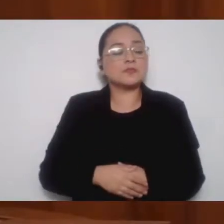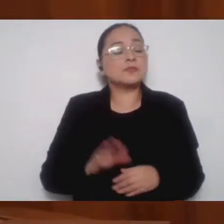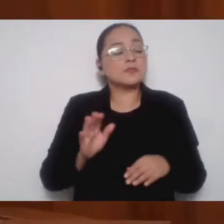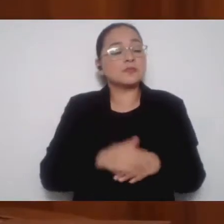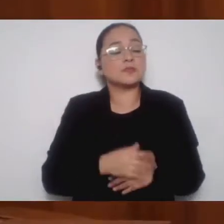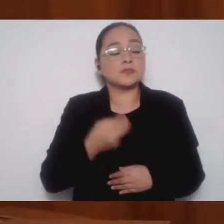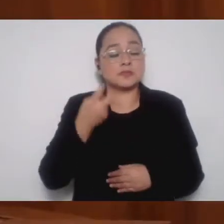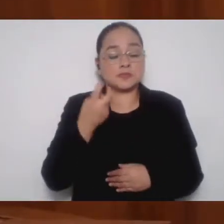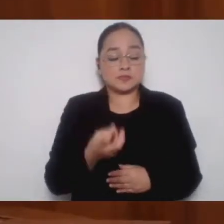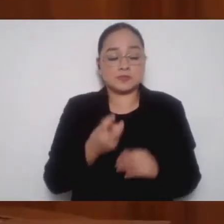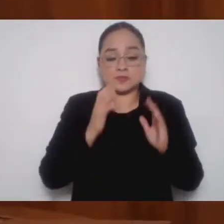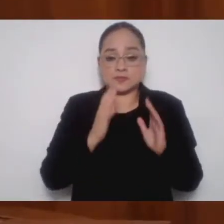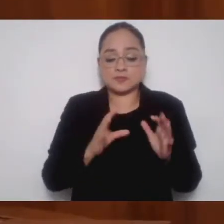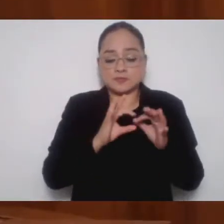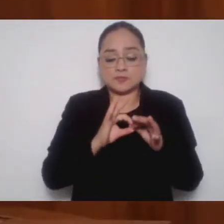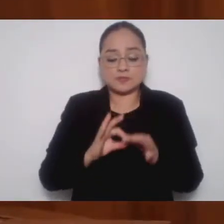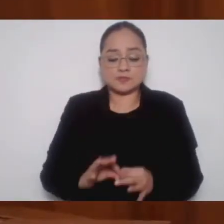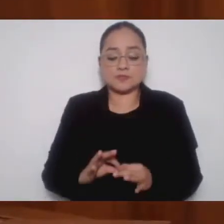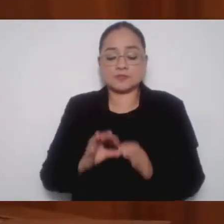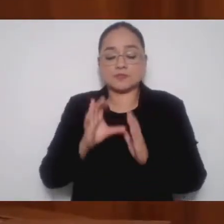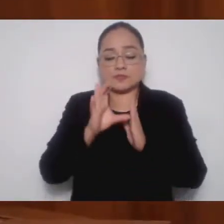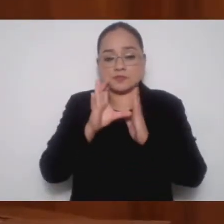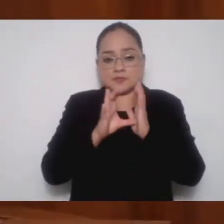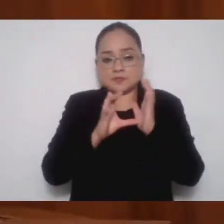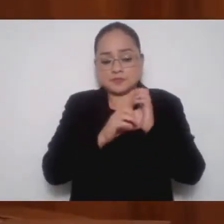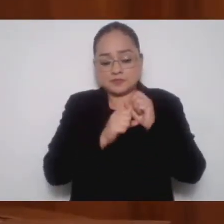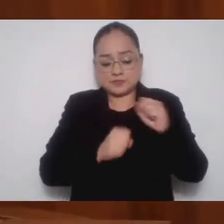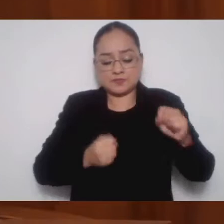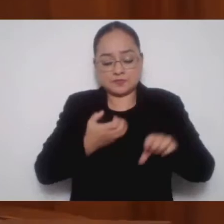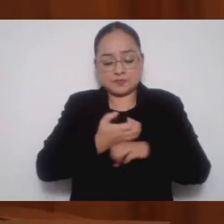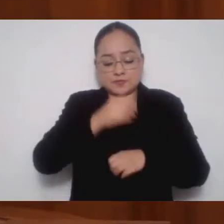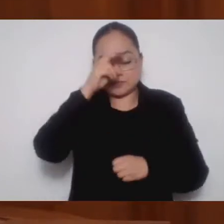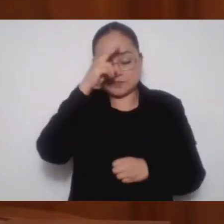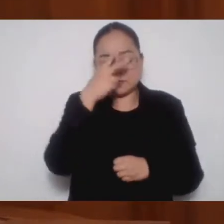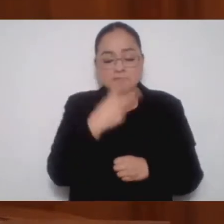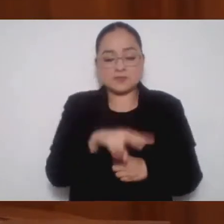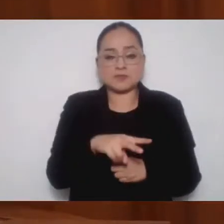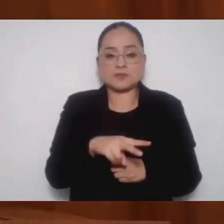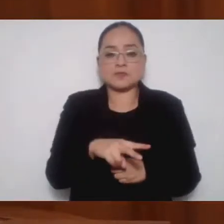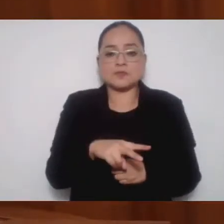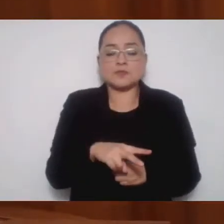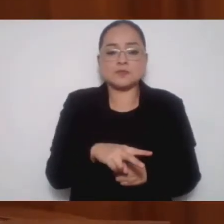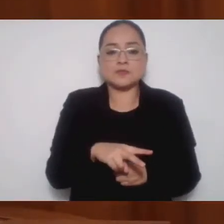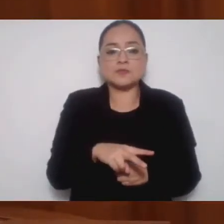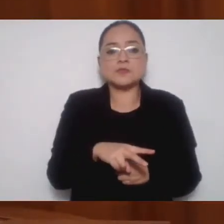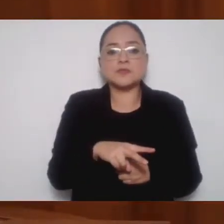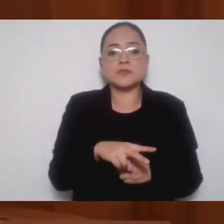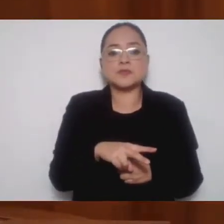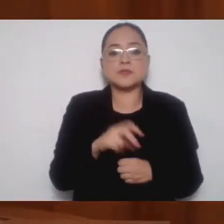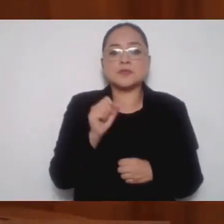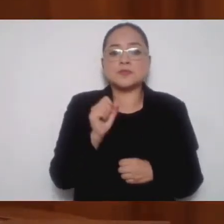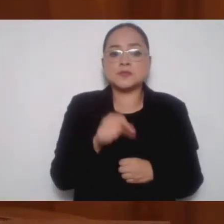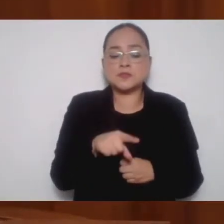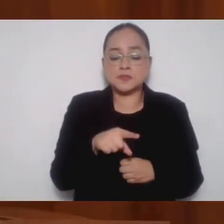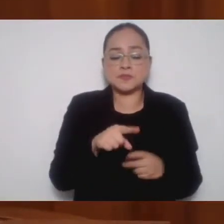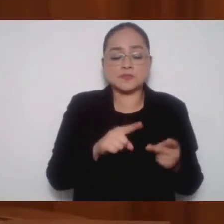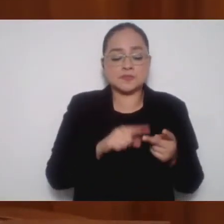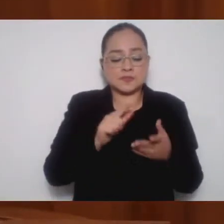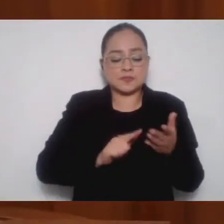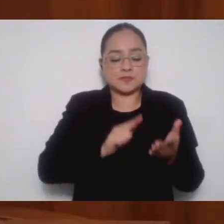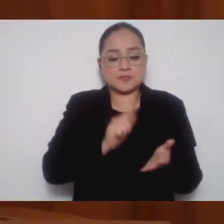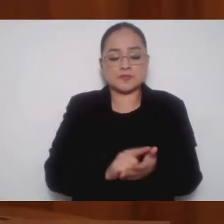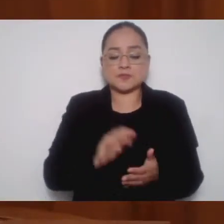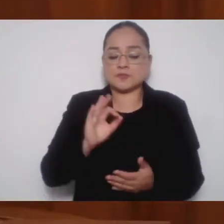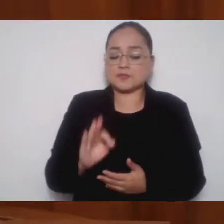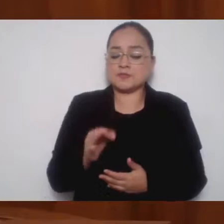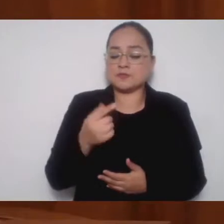en observancia de lo dispuesto en la Constitución Política del Estado Libre y Soberano de México y en la Ley